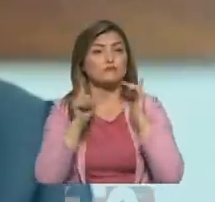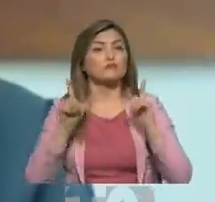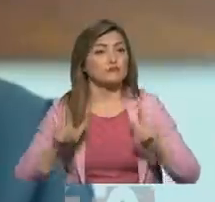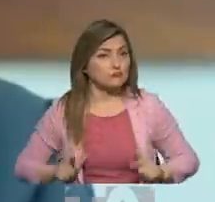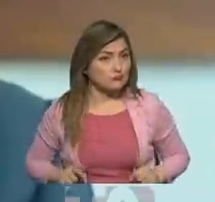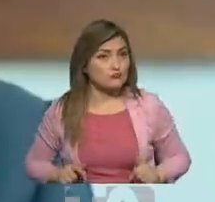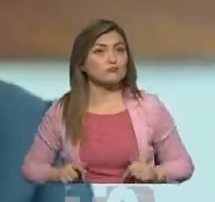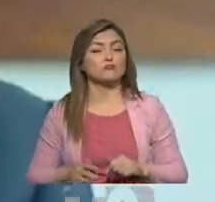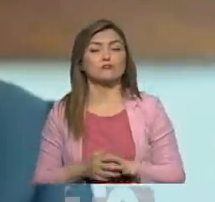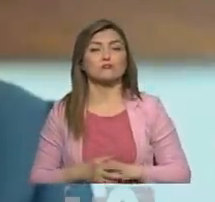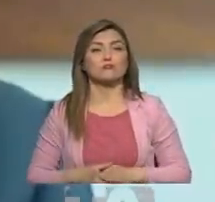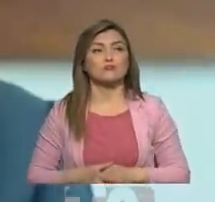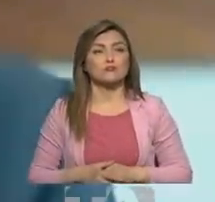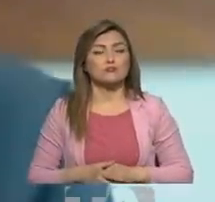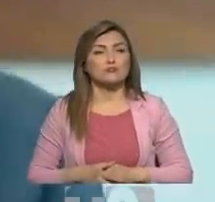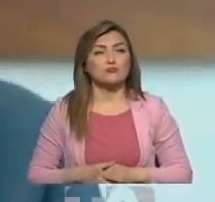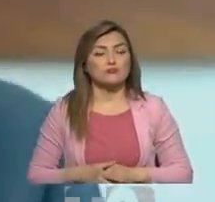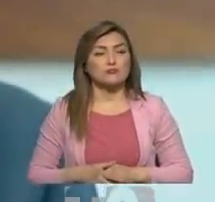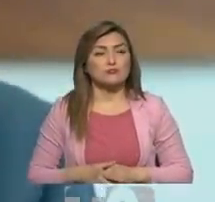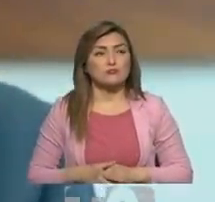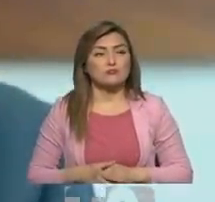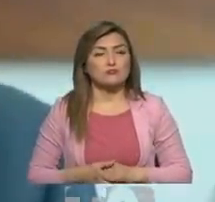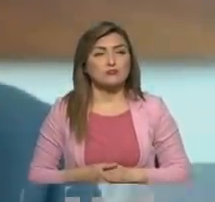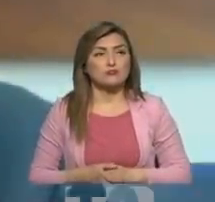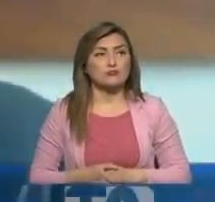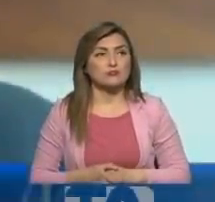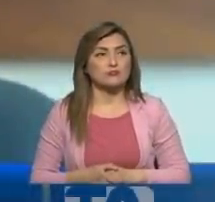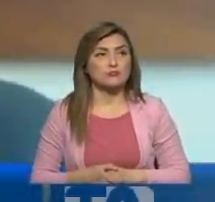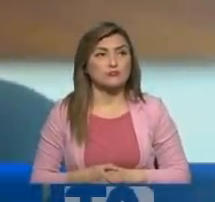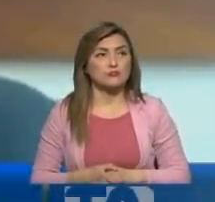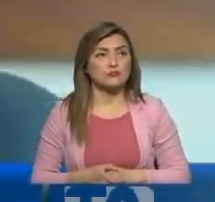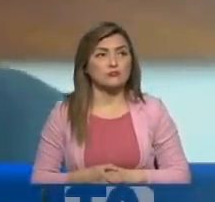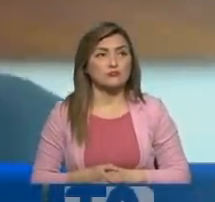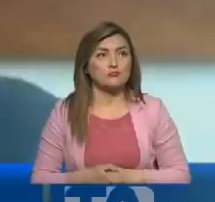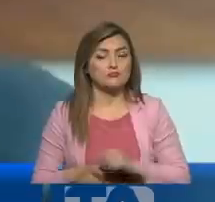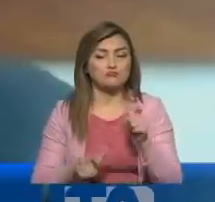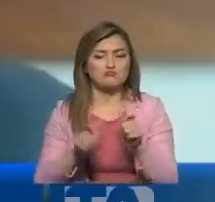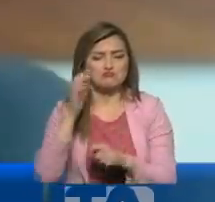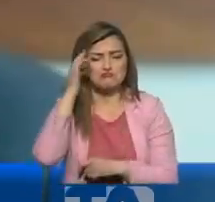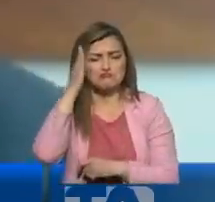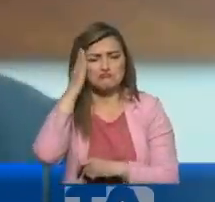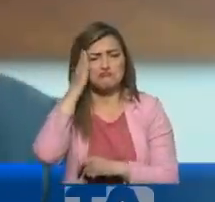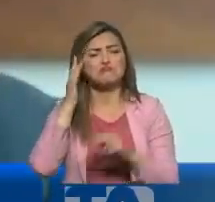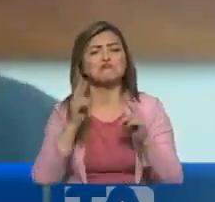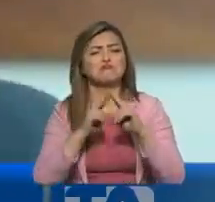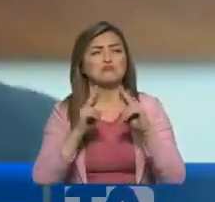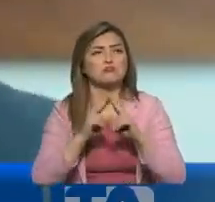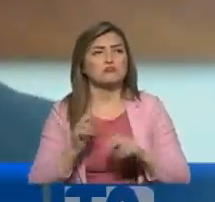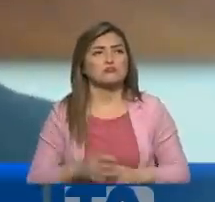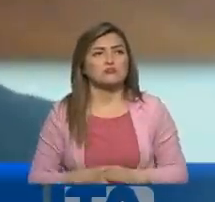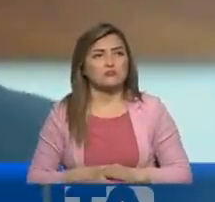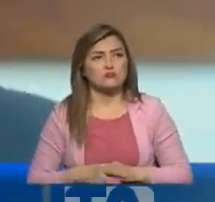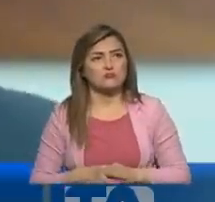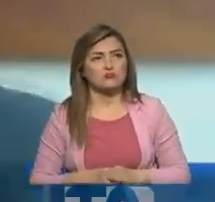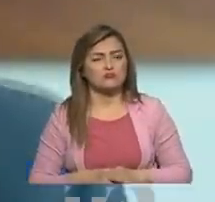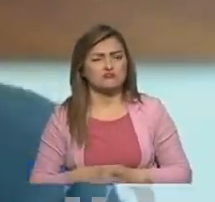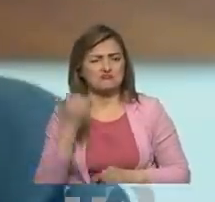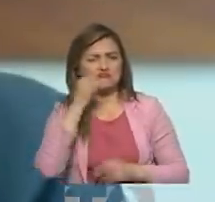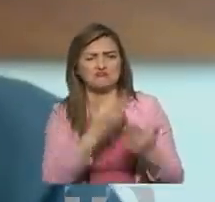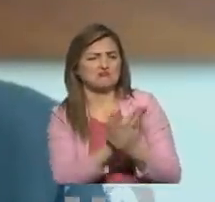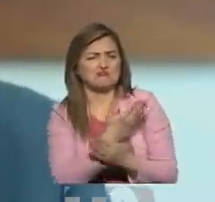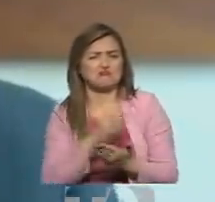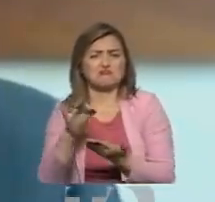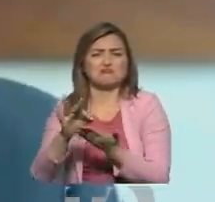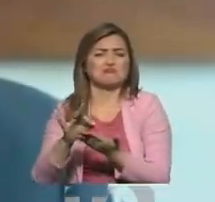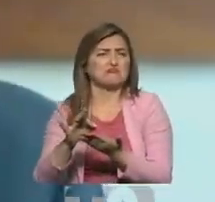salud, de la estructura básica, que es la gente que conoce el territorio. Mire, no hay ninguna novedad, hay zonas donde